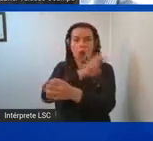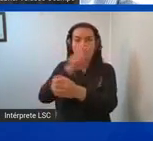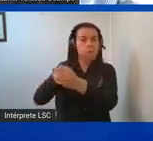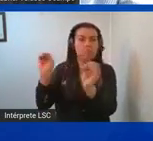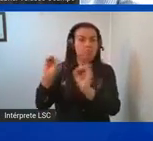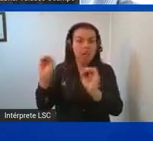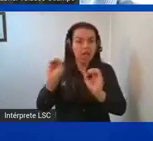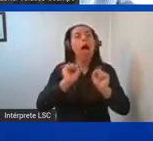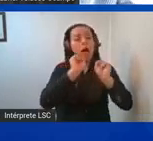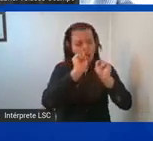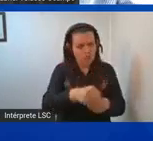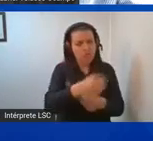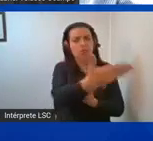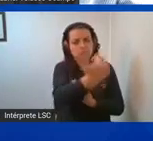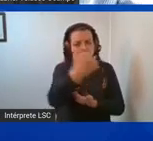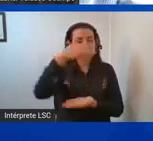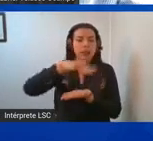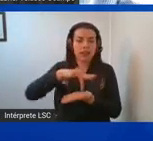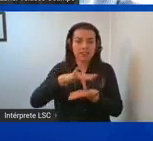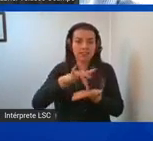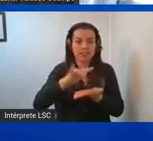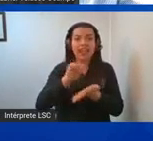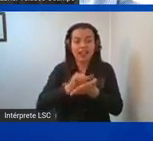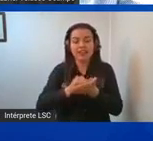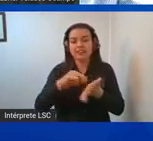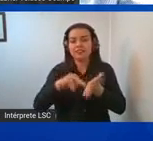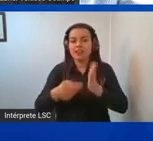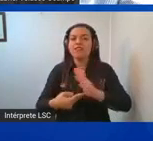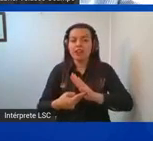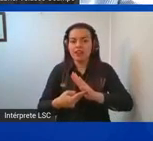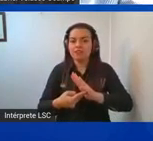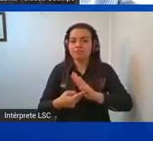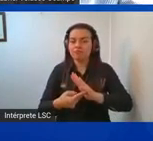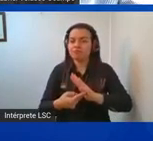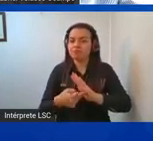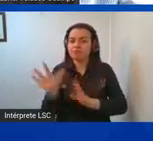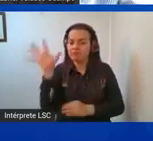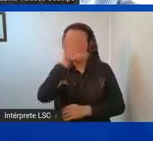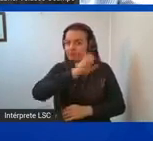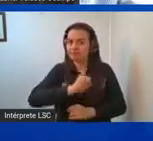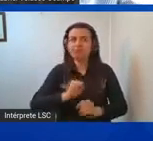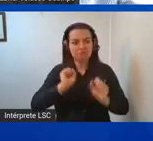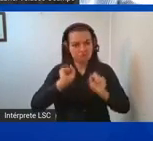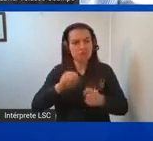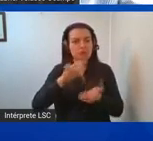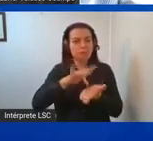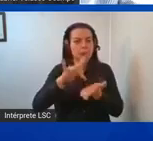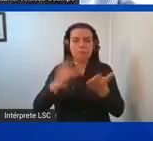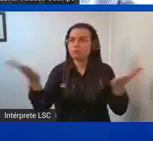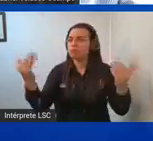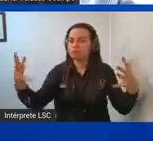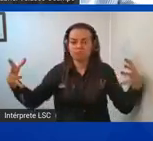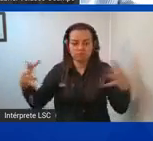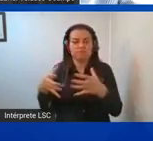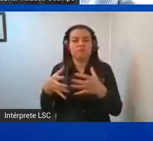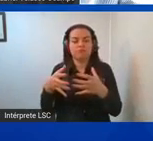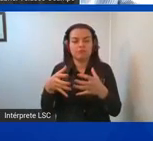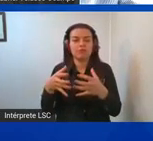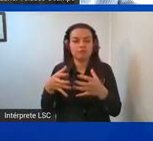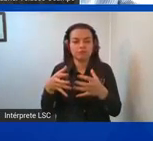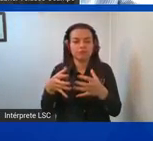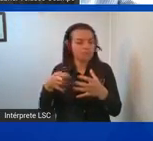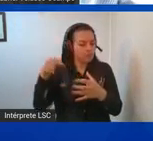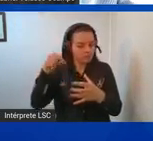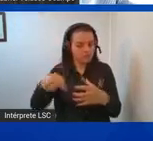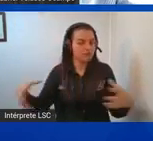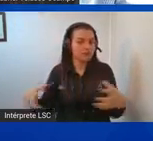que se hace la vuelta completa de la participación de personas sordas ahí.